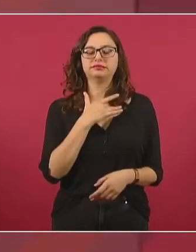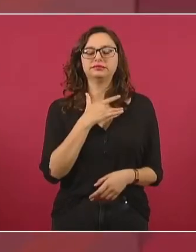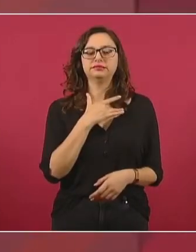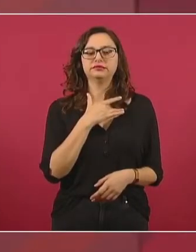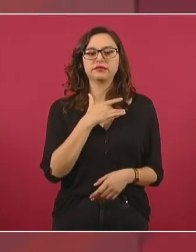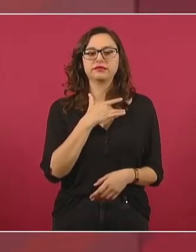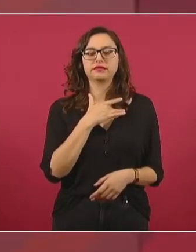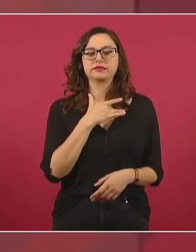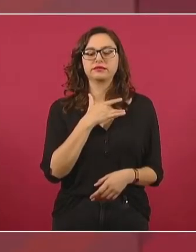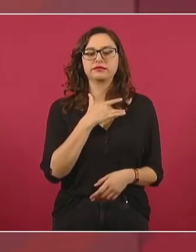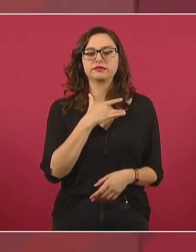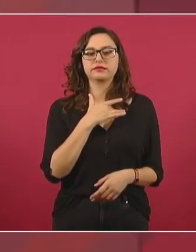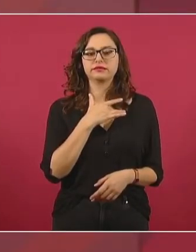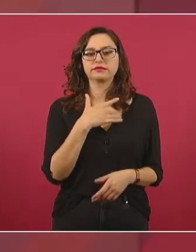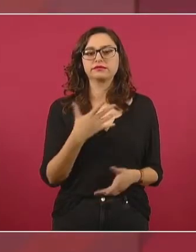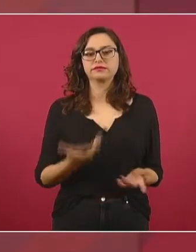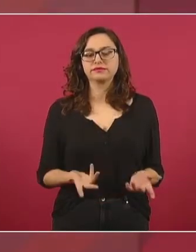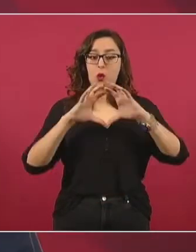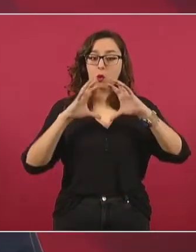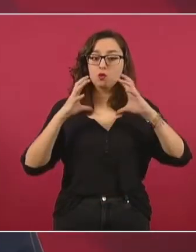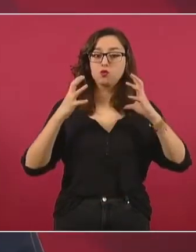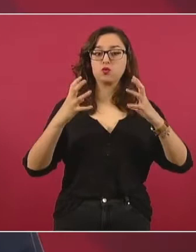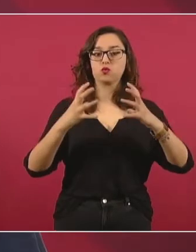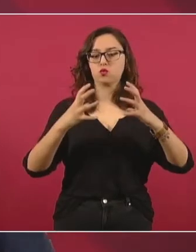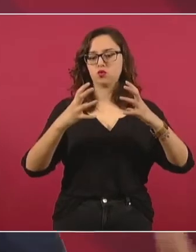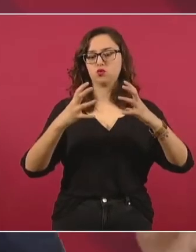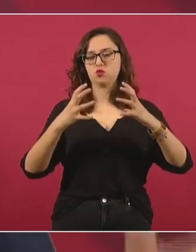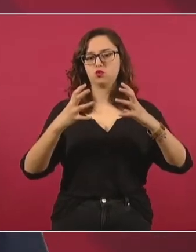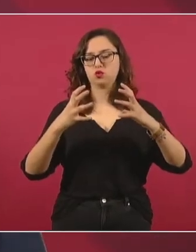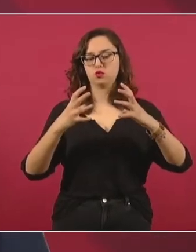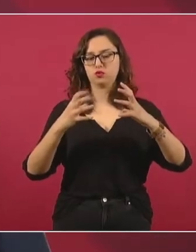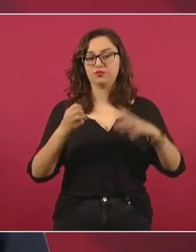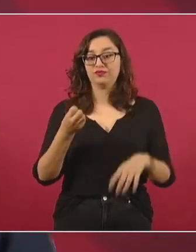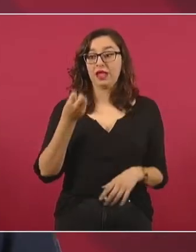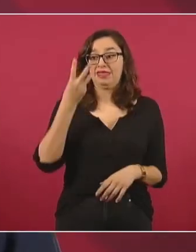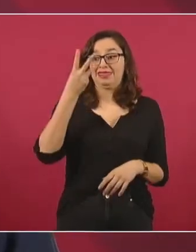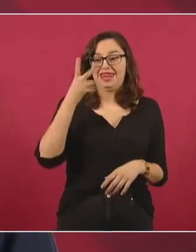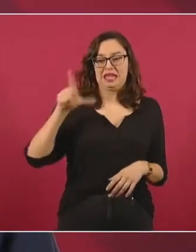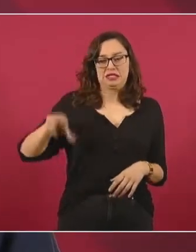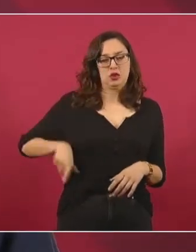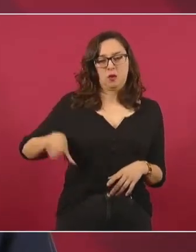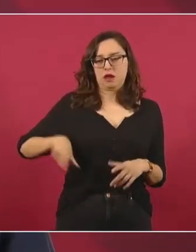que los tres gobiernos de las tres grandes